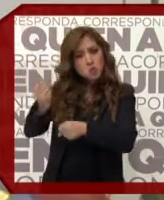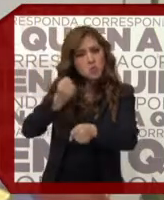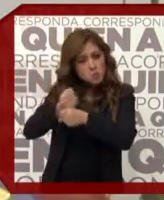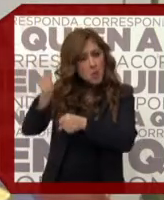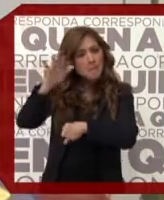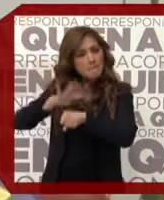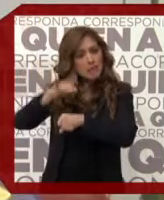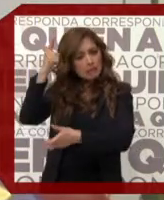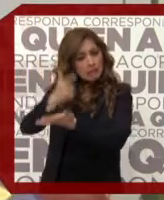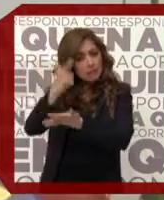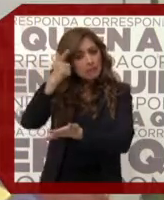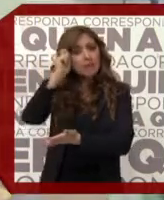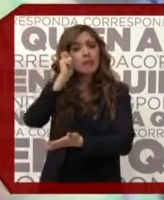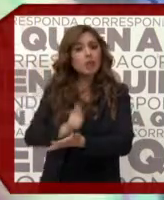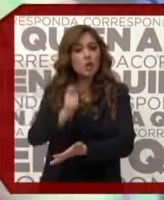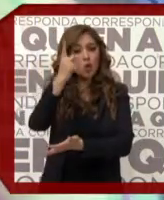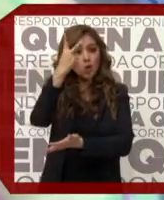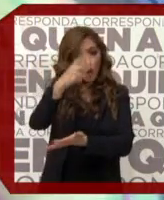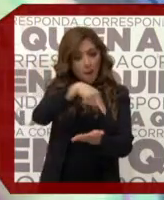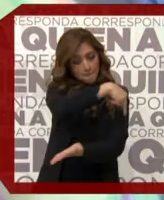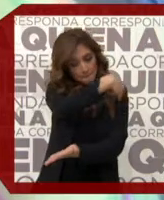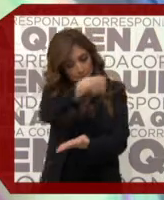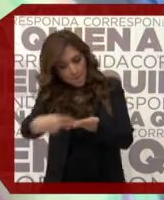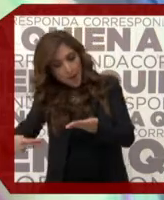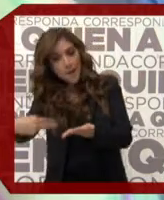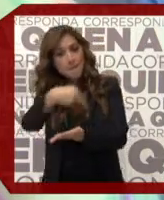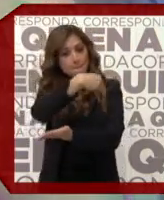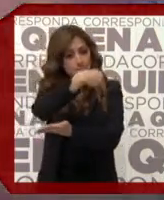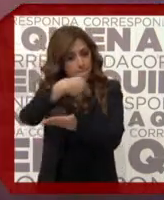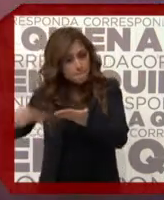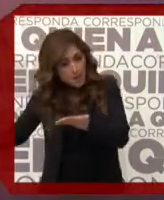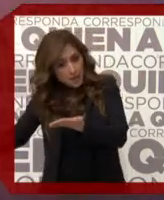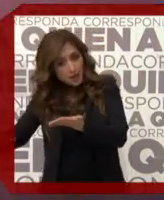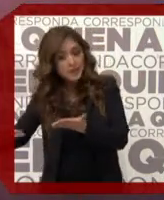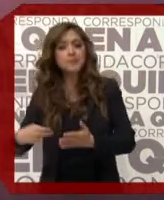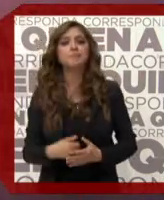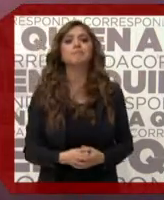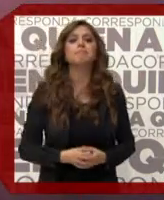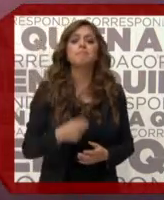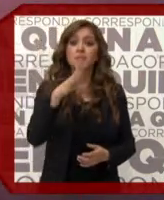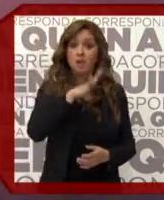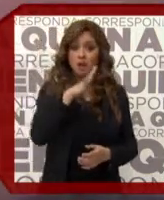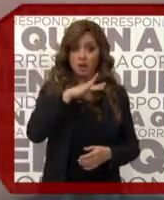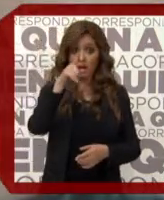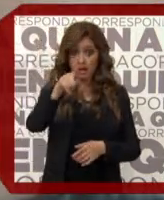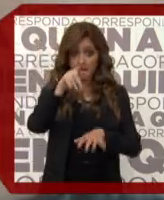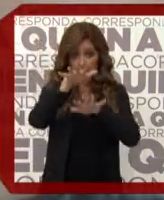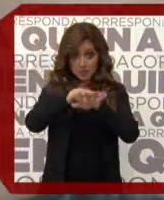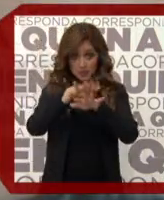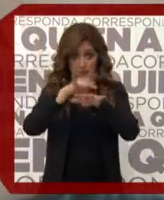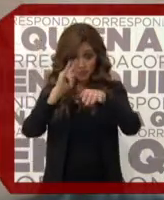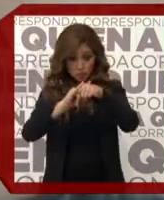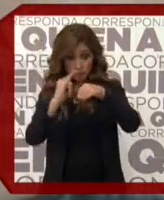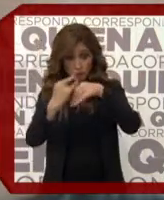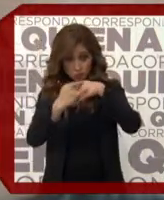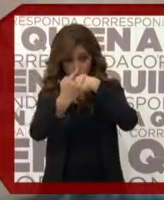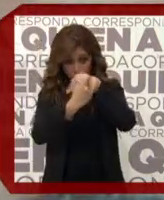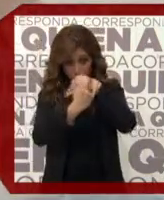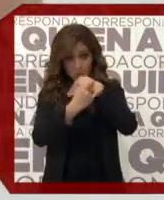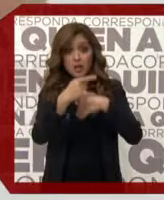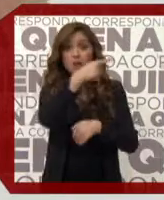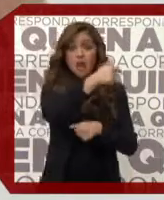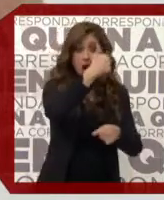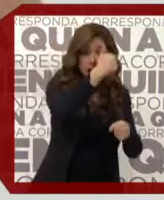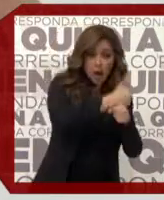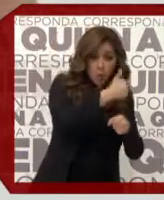inclusive dos caídas donde tiene pues todavía huellas en su pie citó tanto a la abuela de la menor como